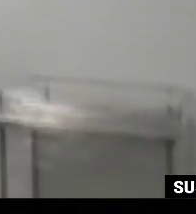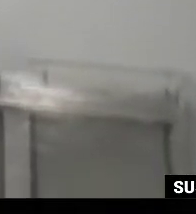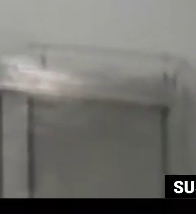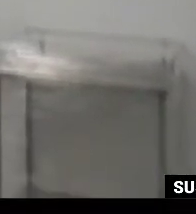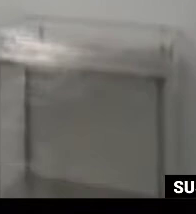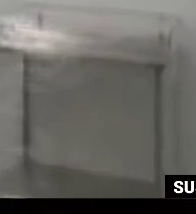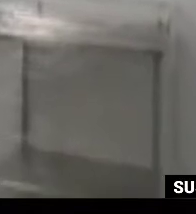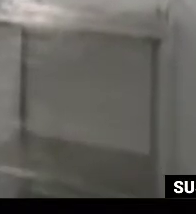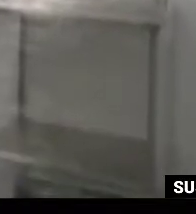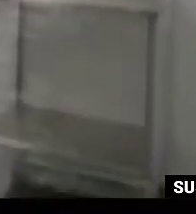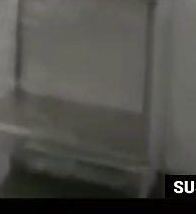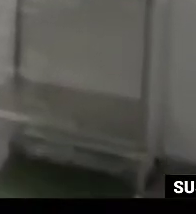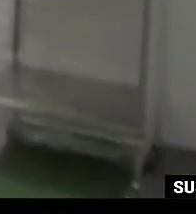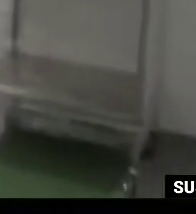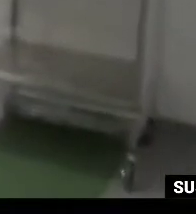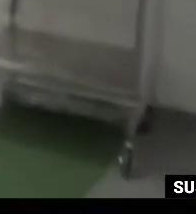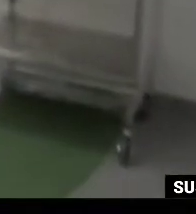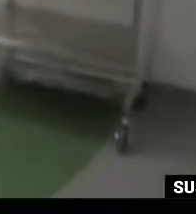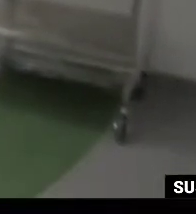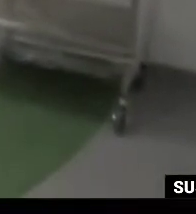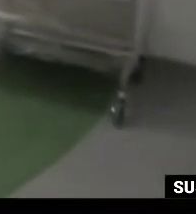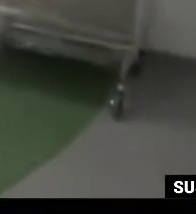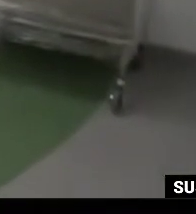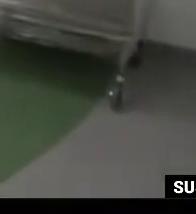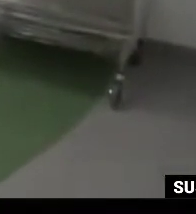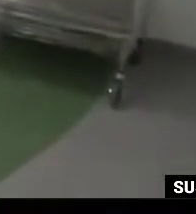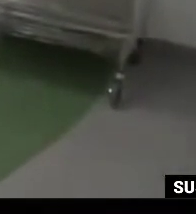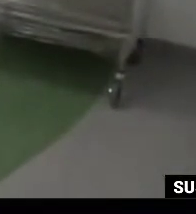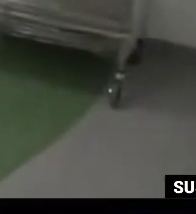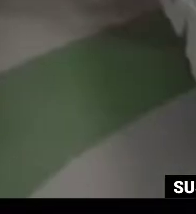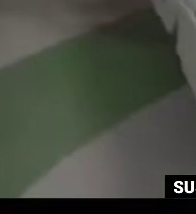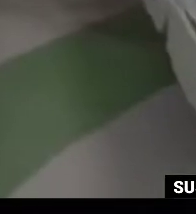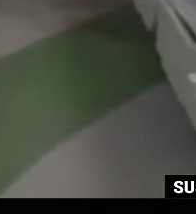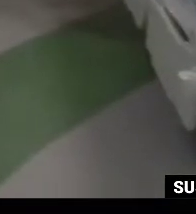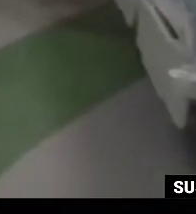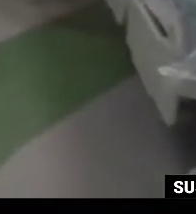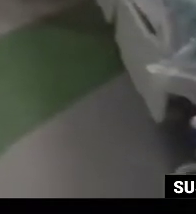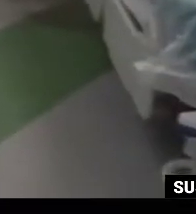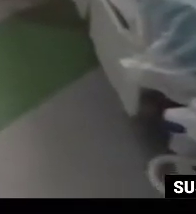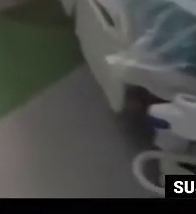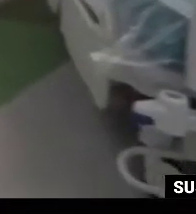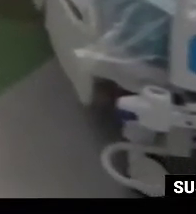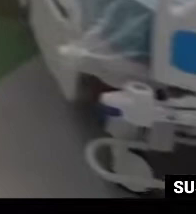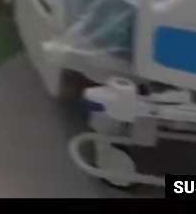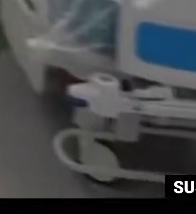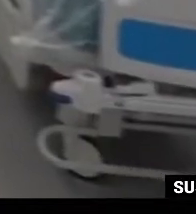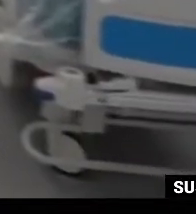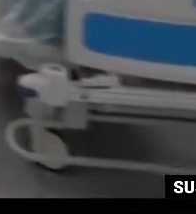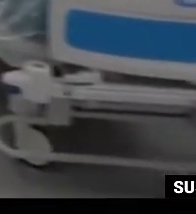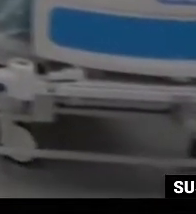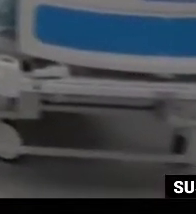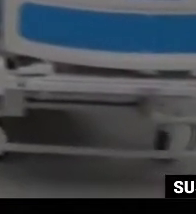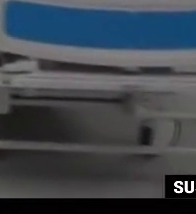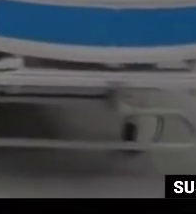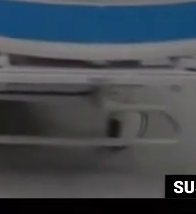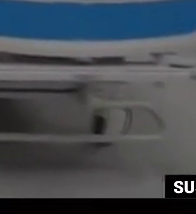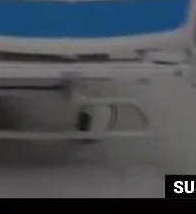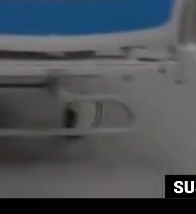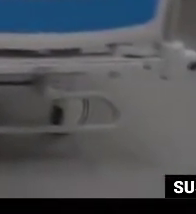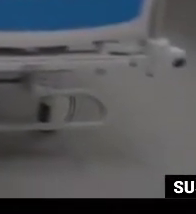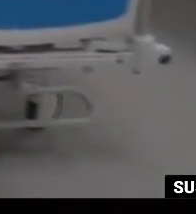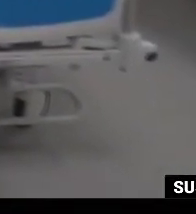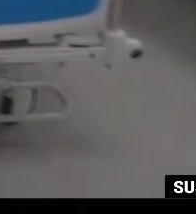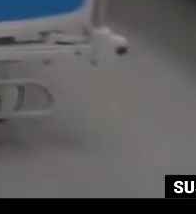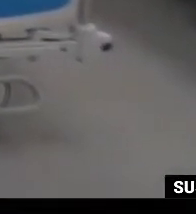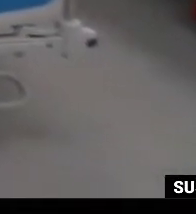orgulloso. No, porque si has hecho un año en el área provisional. Sí, un año dando atención las 24 horas con el personal médico y enfermería. Sí,